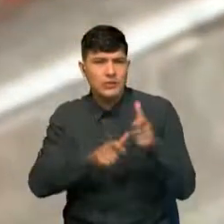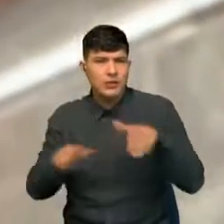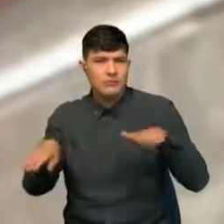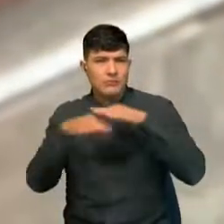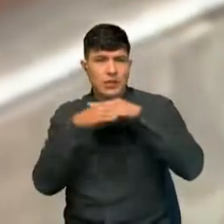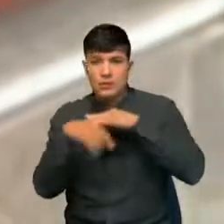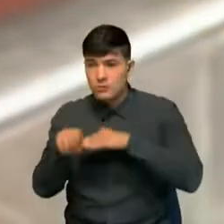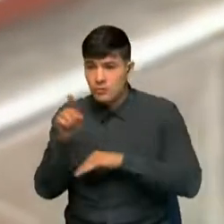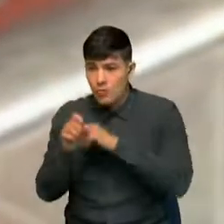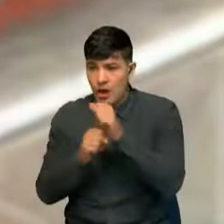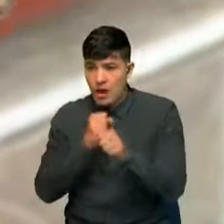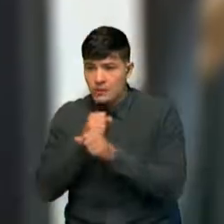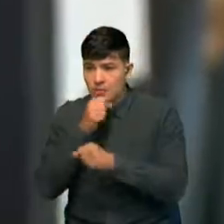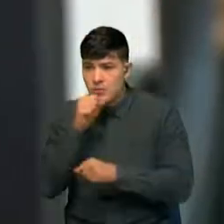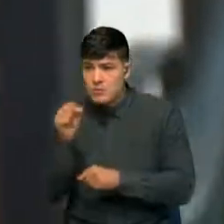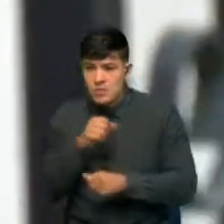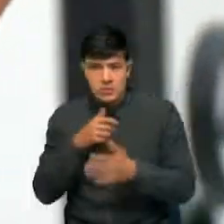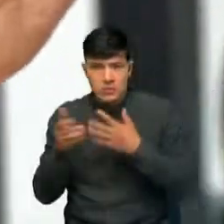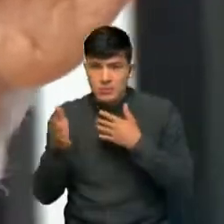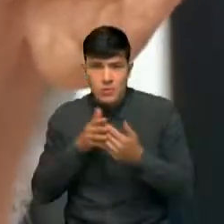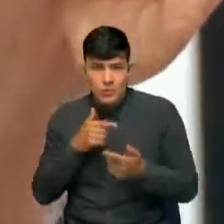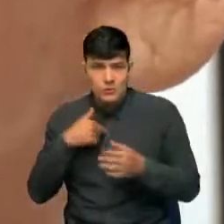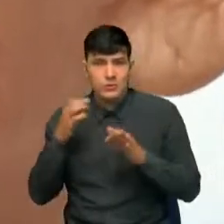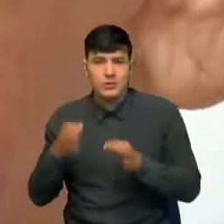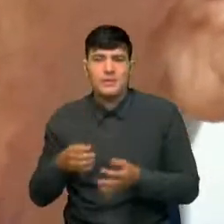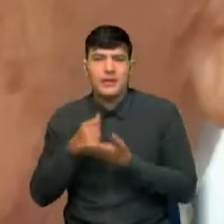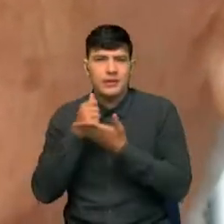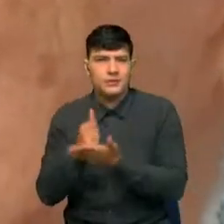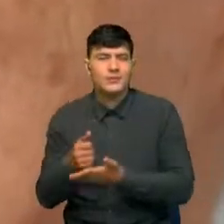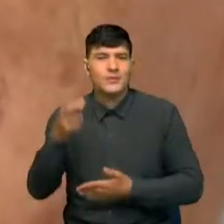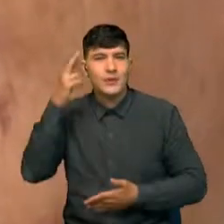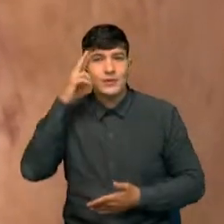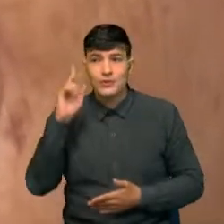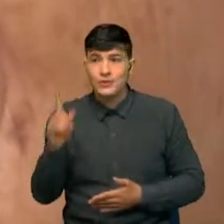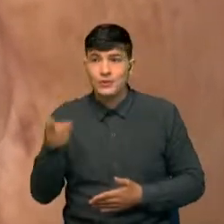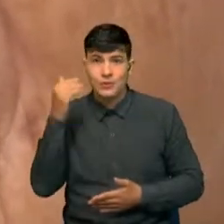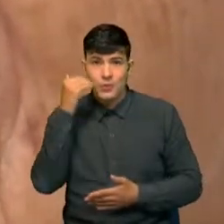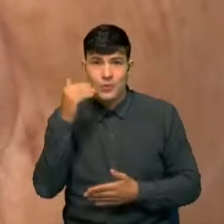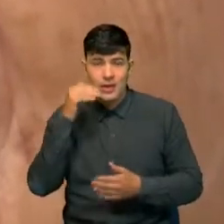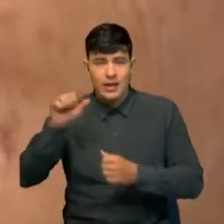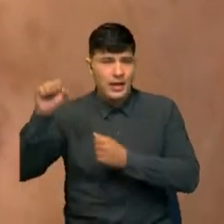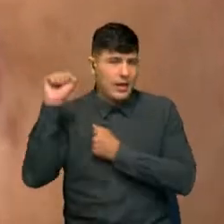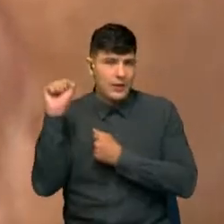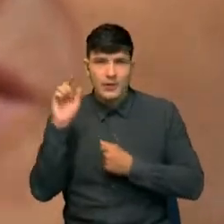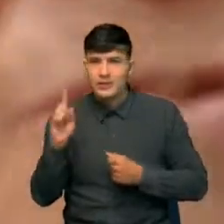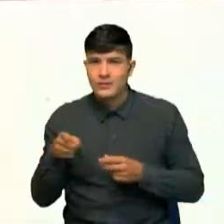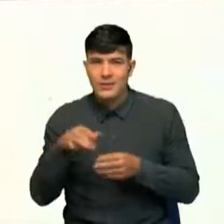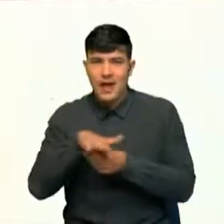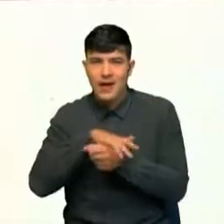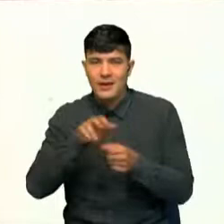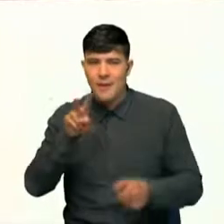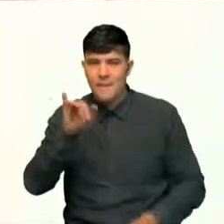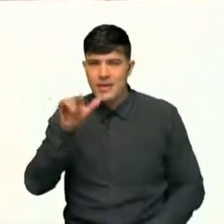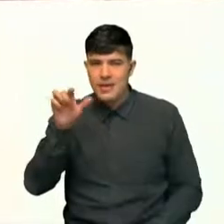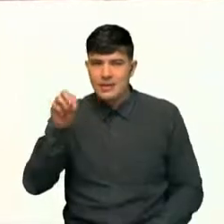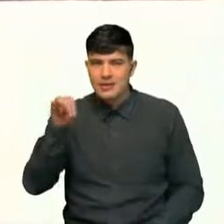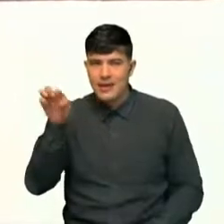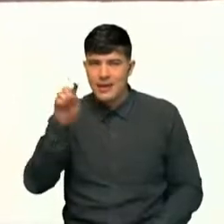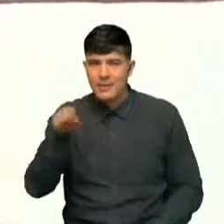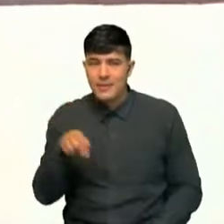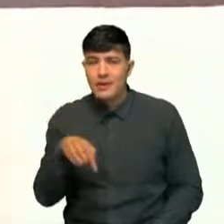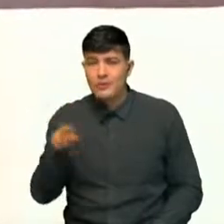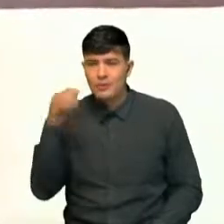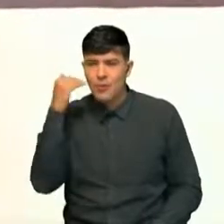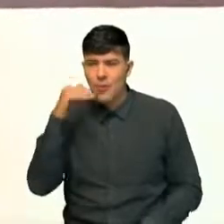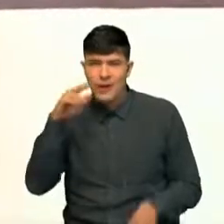no ha sido impedimento para eso. Por eso, Evangelina hoy es la héroe de Villampis, por ser una de las mujeres más conocidas por su